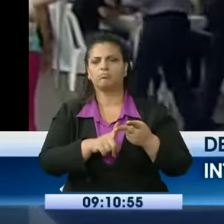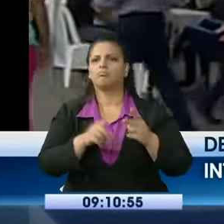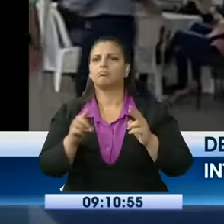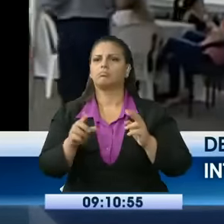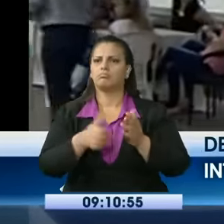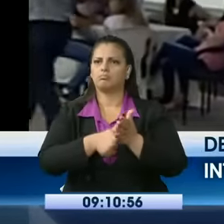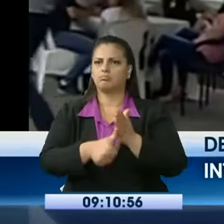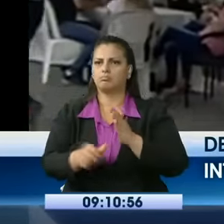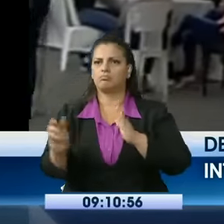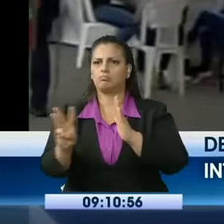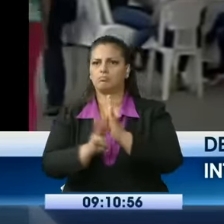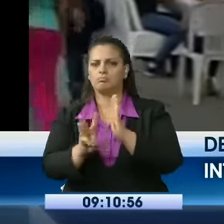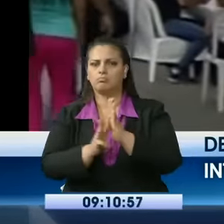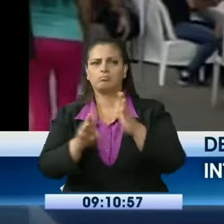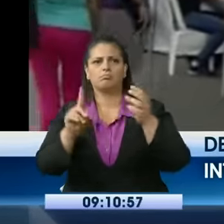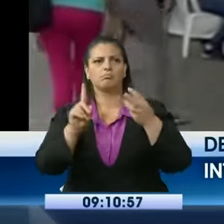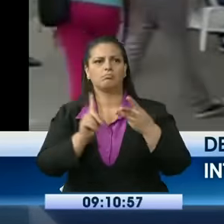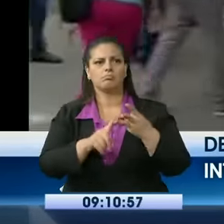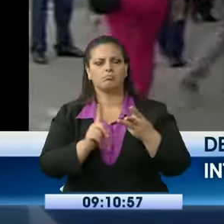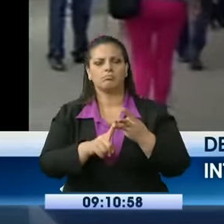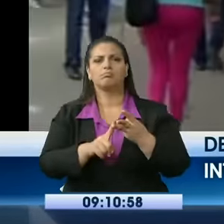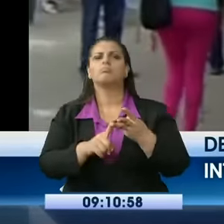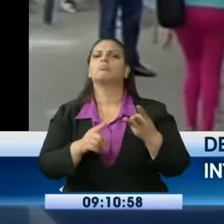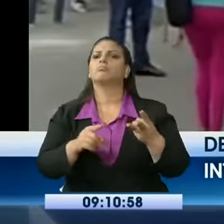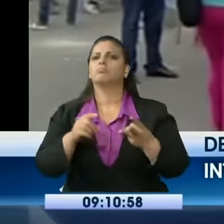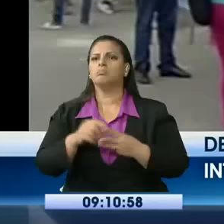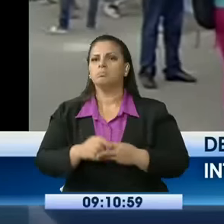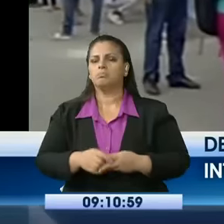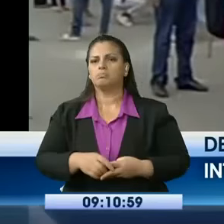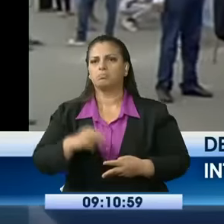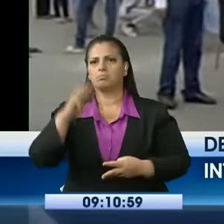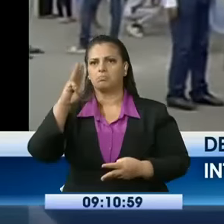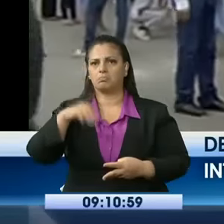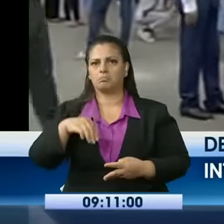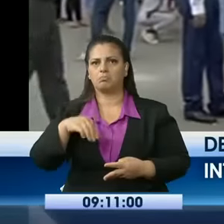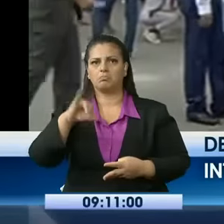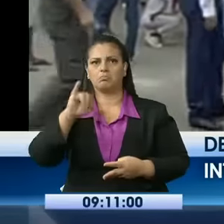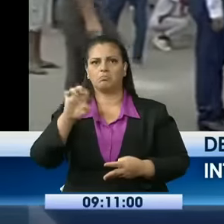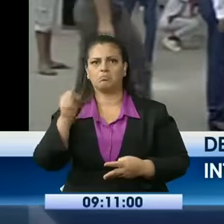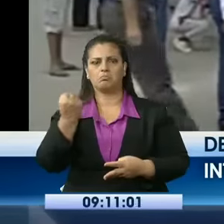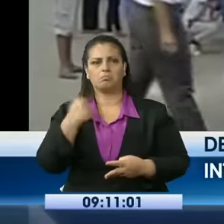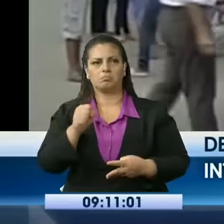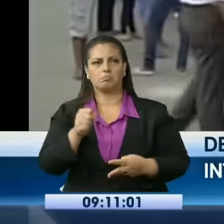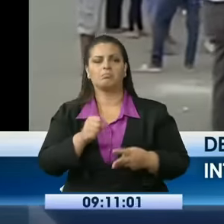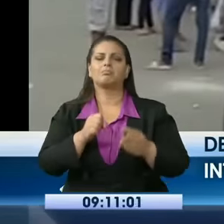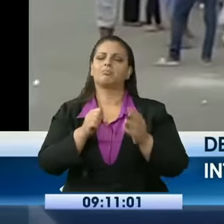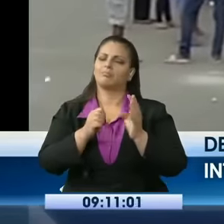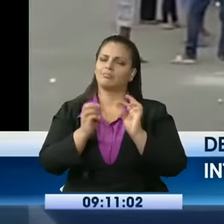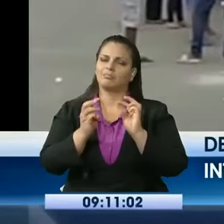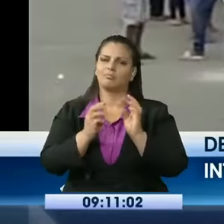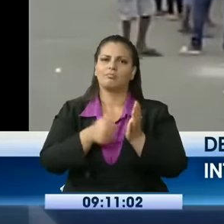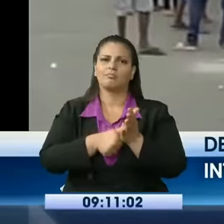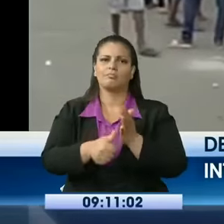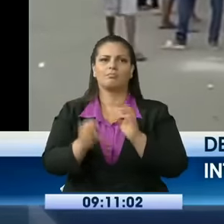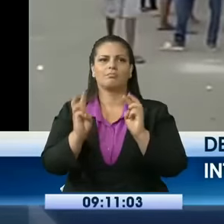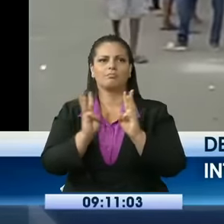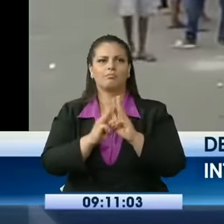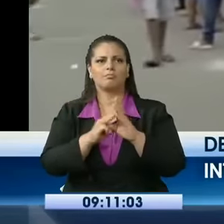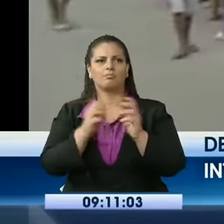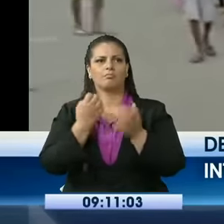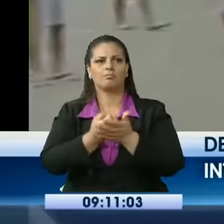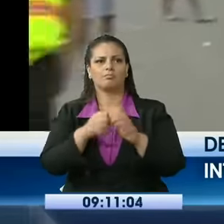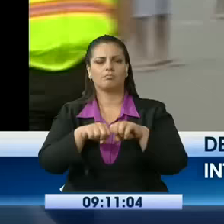dijo el gobernador, se está haciendo este recorrido. Y otro tipo de, por ejemplo, de estamentos que son necesarios para la convivencia.